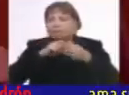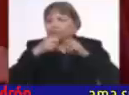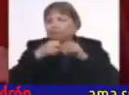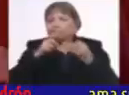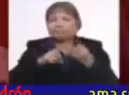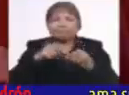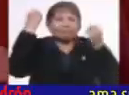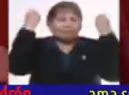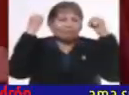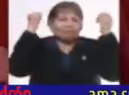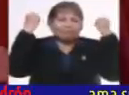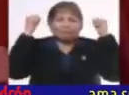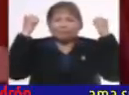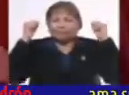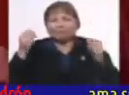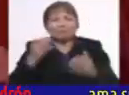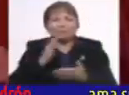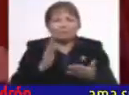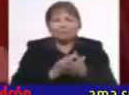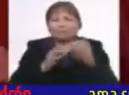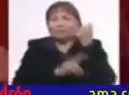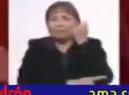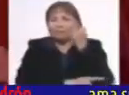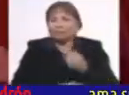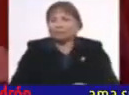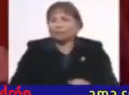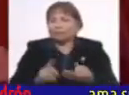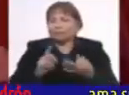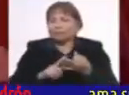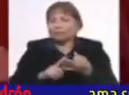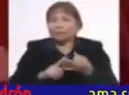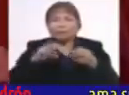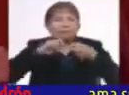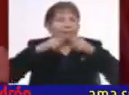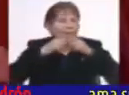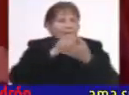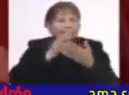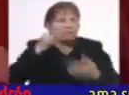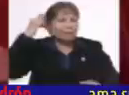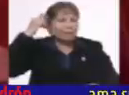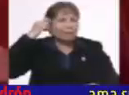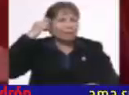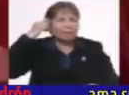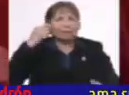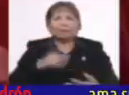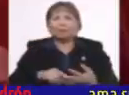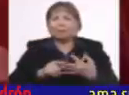como paros nacionales crisis políticas